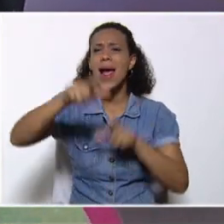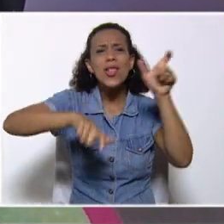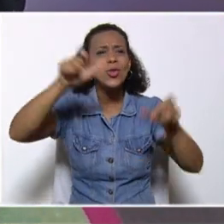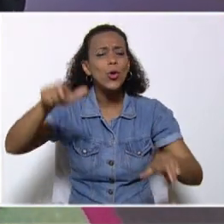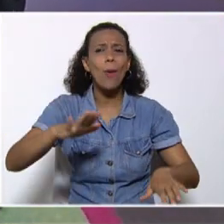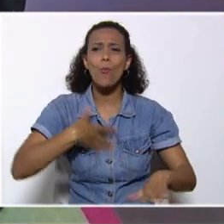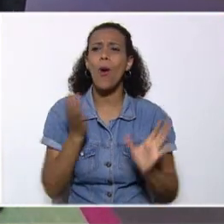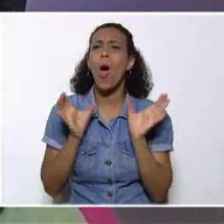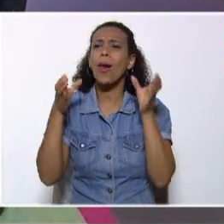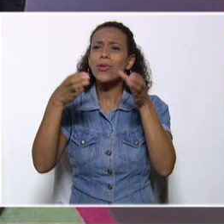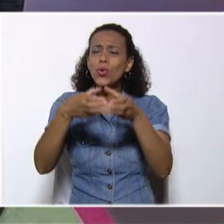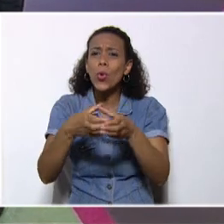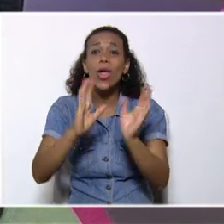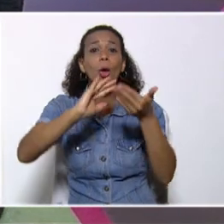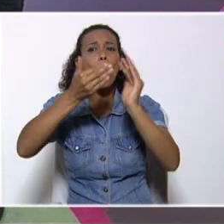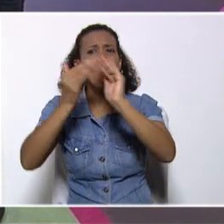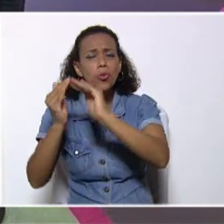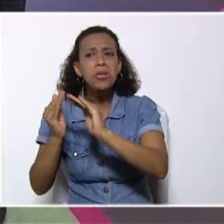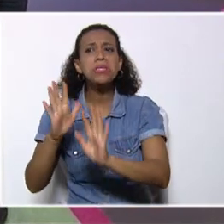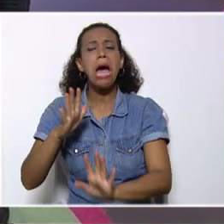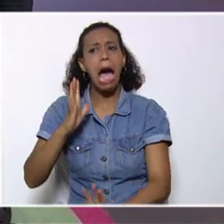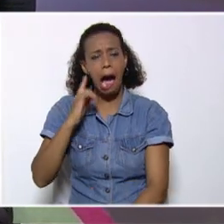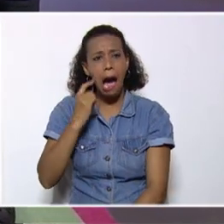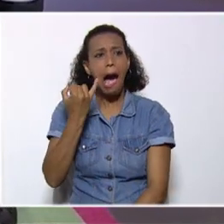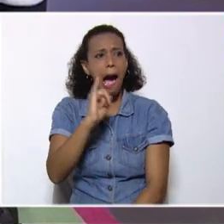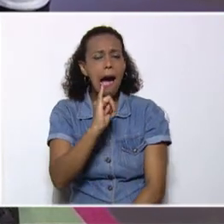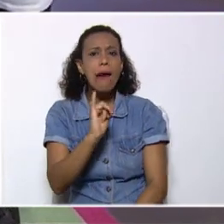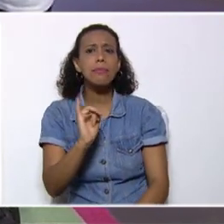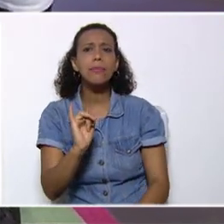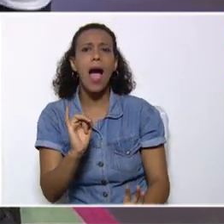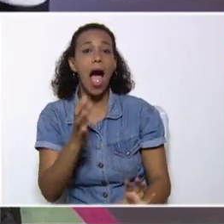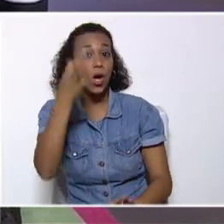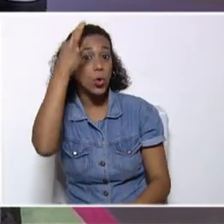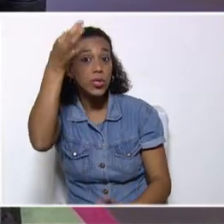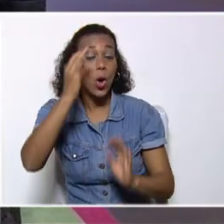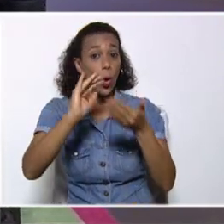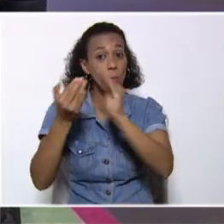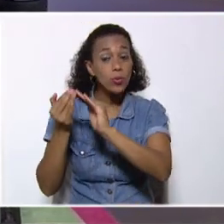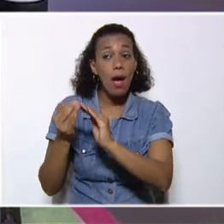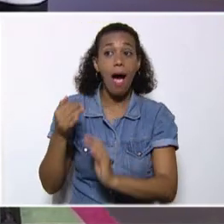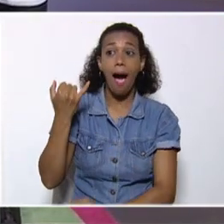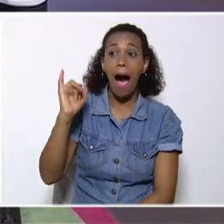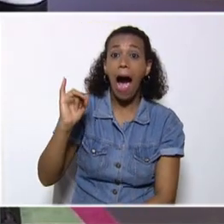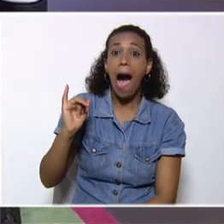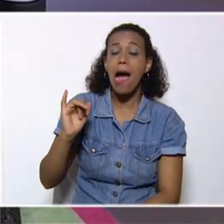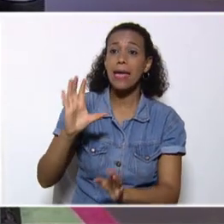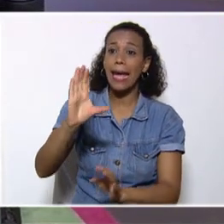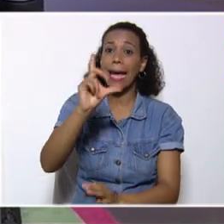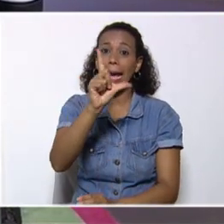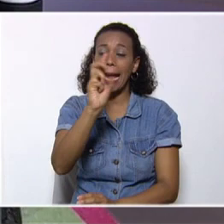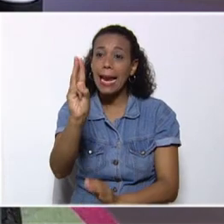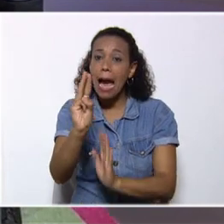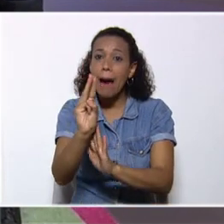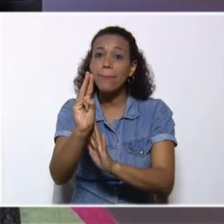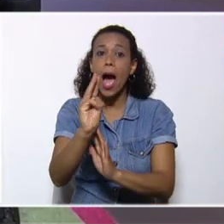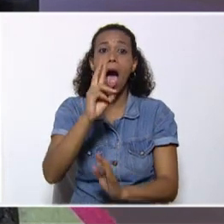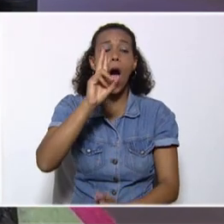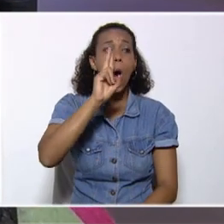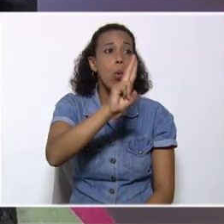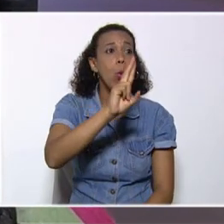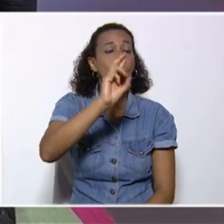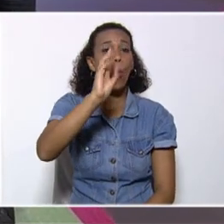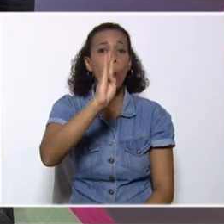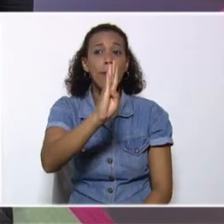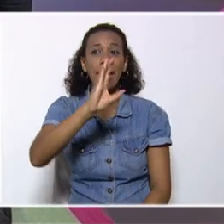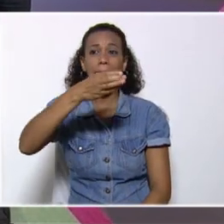popular organizado en tu comunidad. En tu comunidad hay Consejo Comunal, hay CLAP, VCHE.